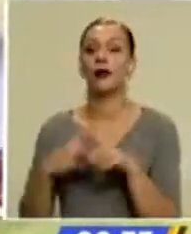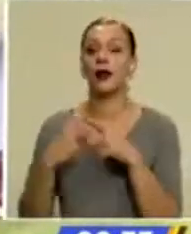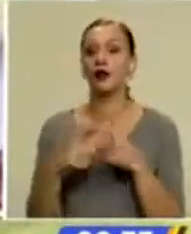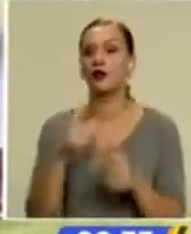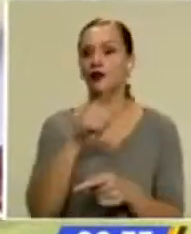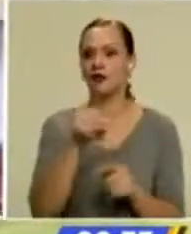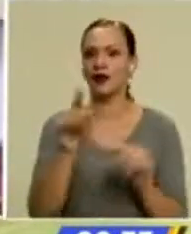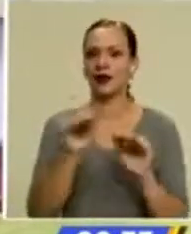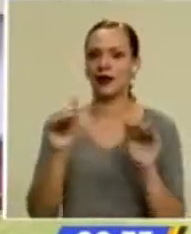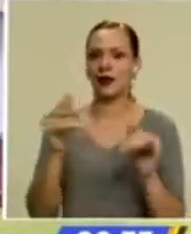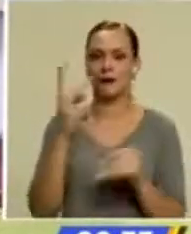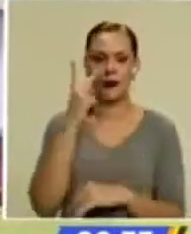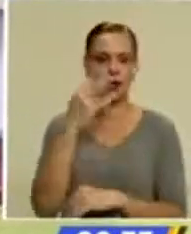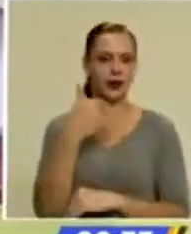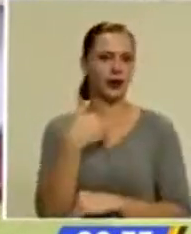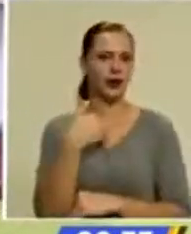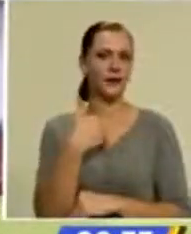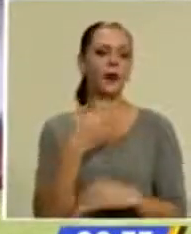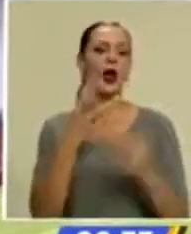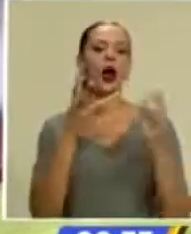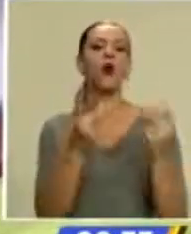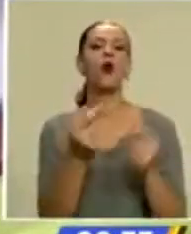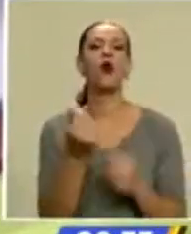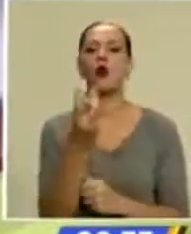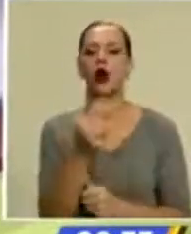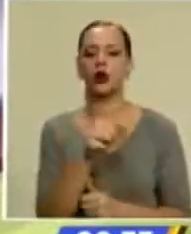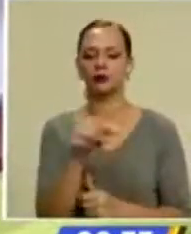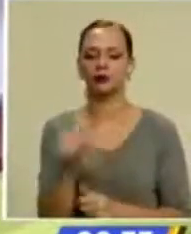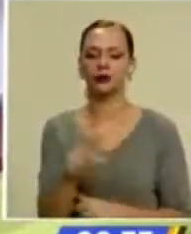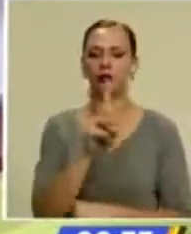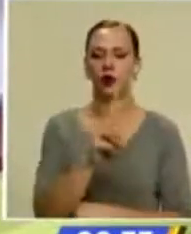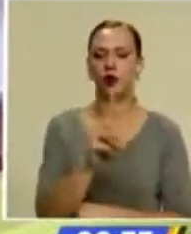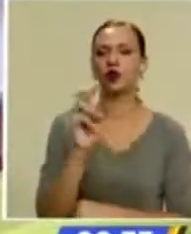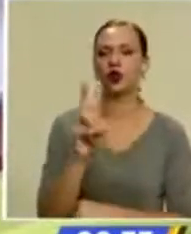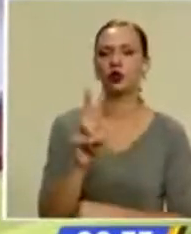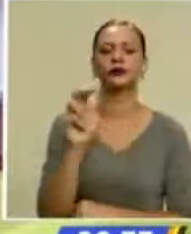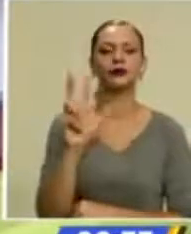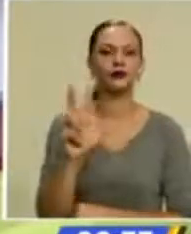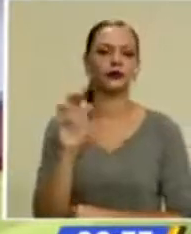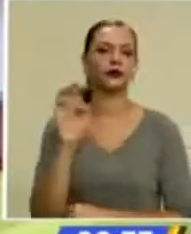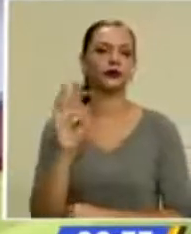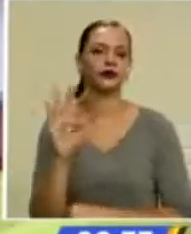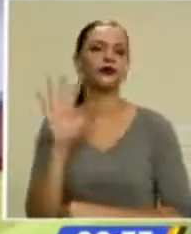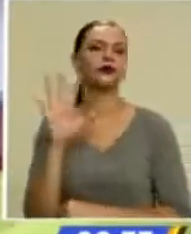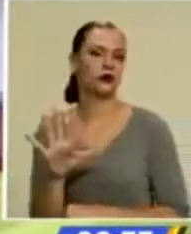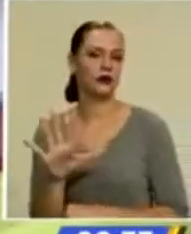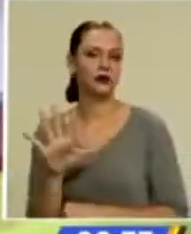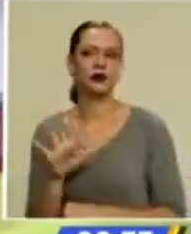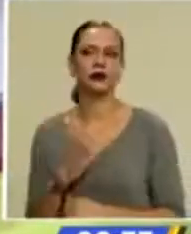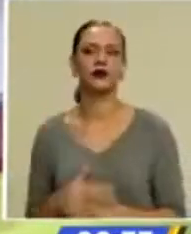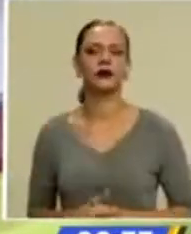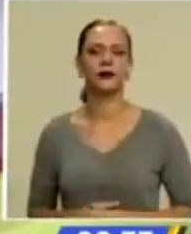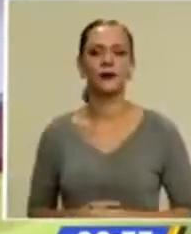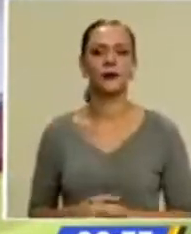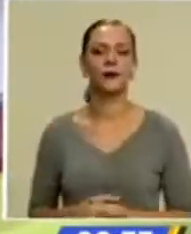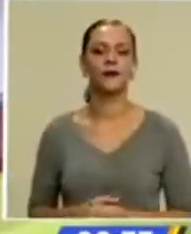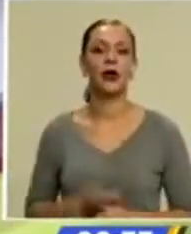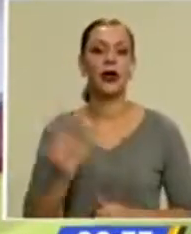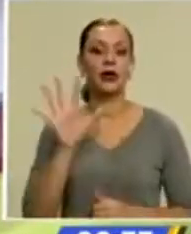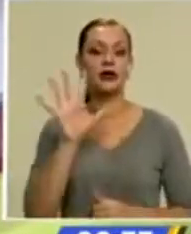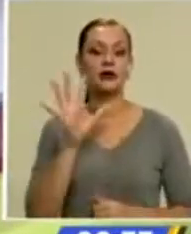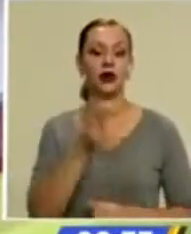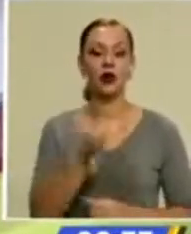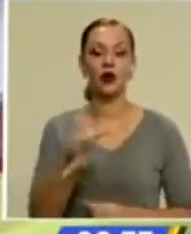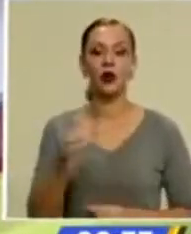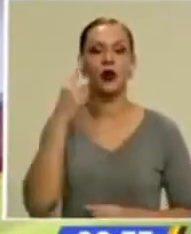niños y niñas, vean, tenemos, y vamos a contar cuántas bolitas tenemos. Tenemos una, dos, tres, cuatro y cinco. Cinco